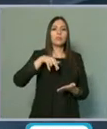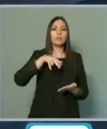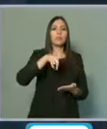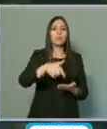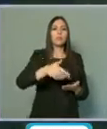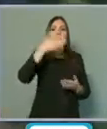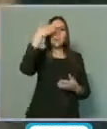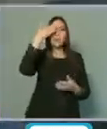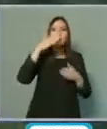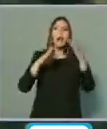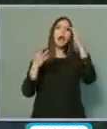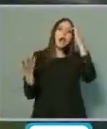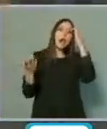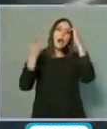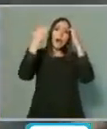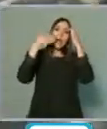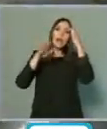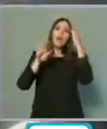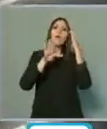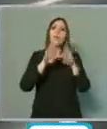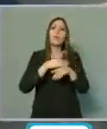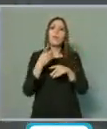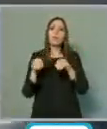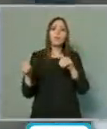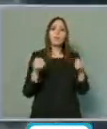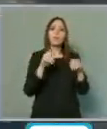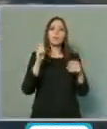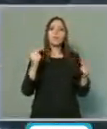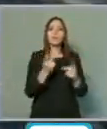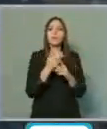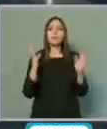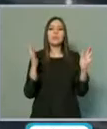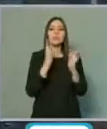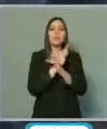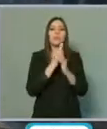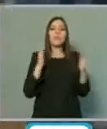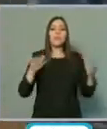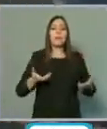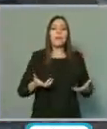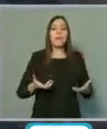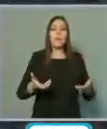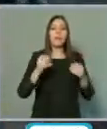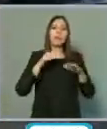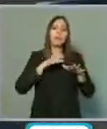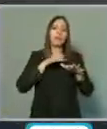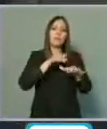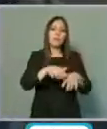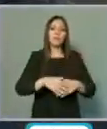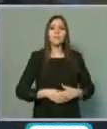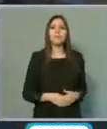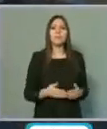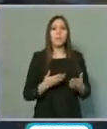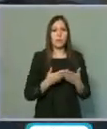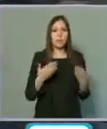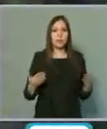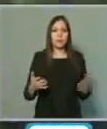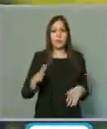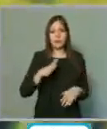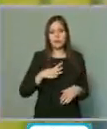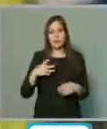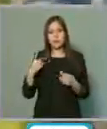permiten tener una gestión también pues del tránsito que está ocurriendo en estas calles, ¿no? Qué Oye, maravilla. ahora hay varios proveedores